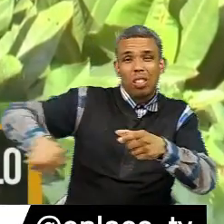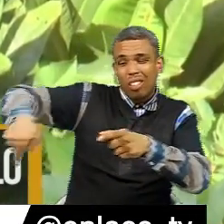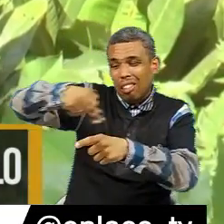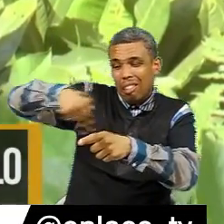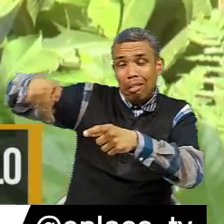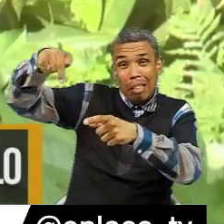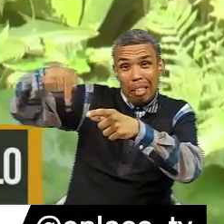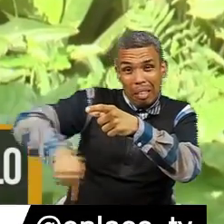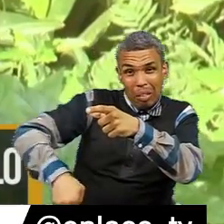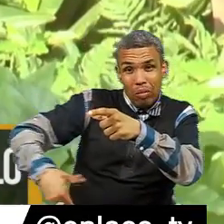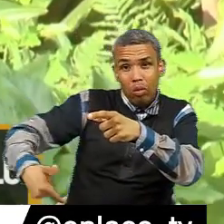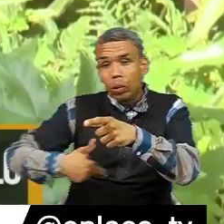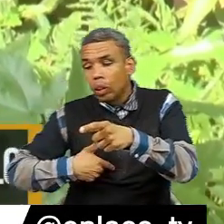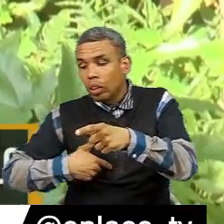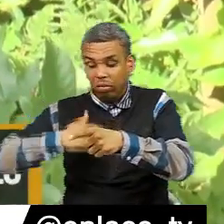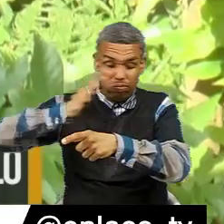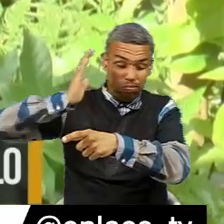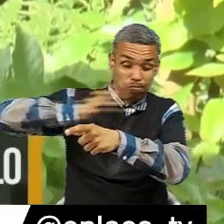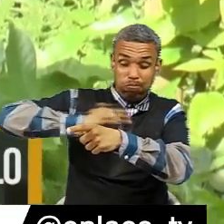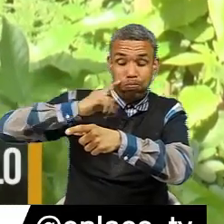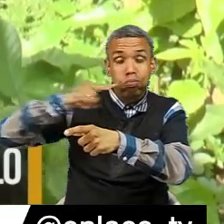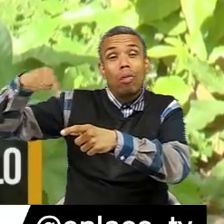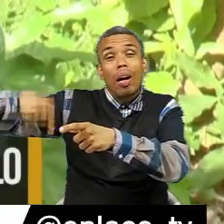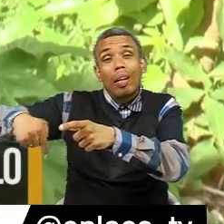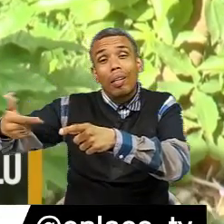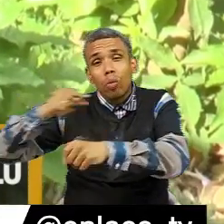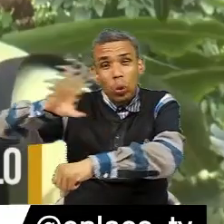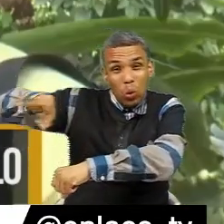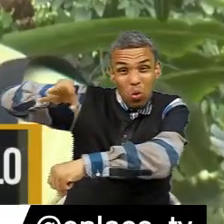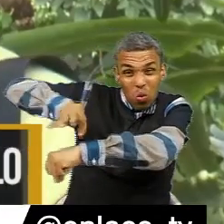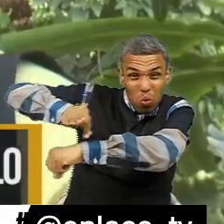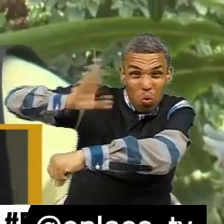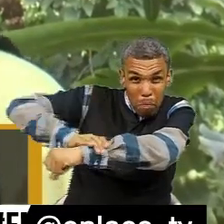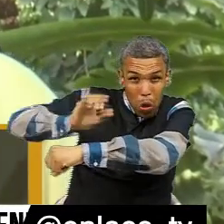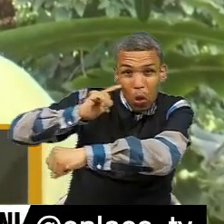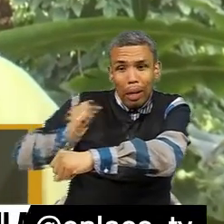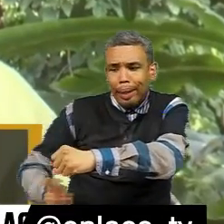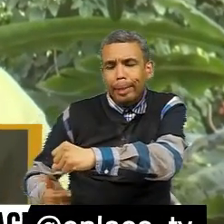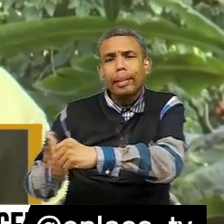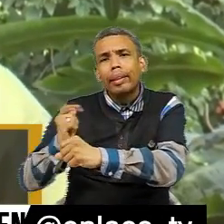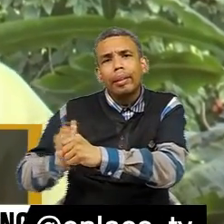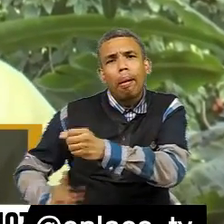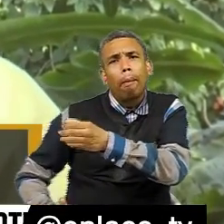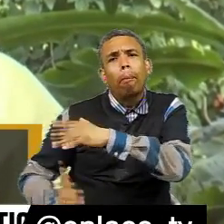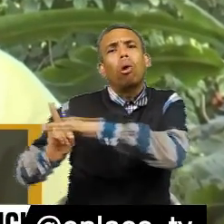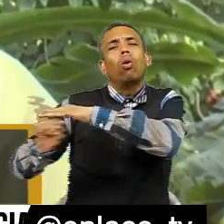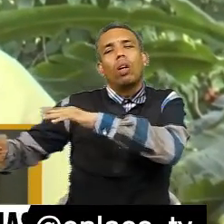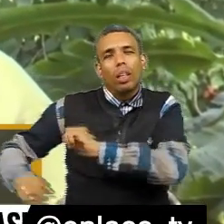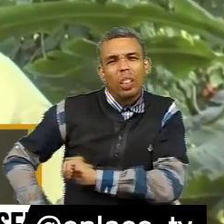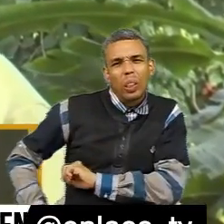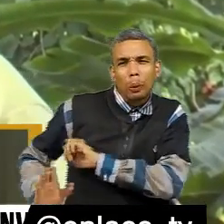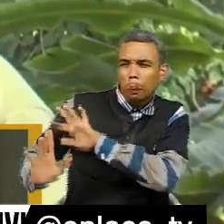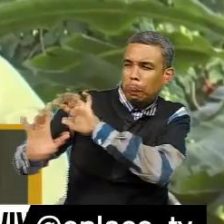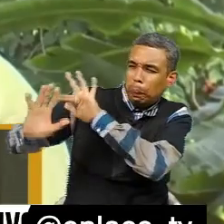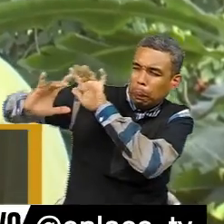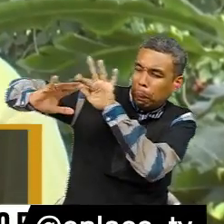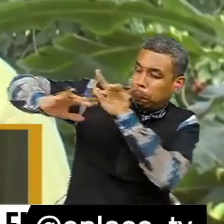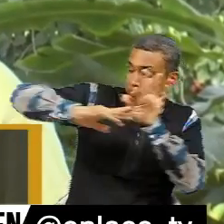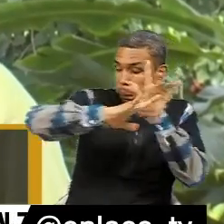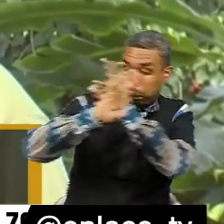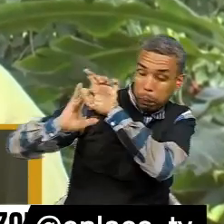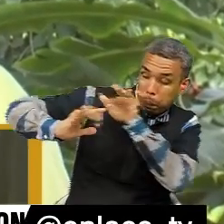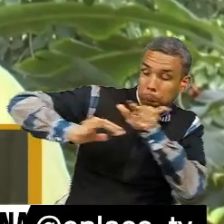han convertido en una problemática para los habitantes aledaños. Tiempo de antes, cuando estábamos en la niñez, nosotros tomábamos agua de esos